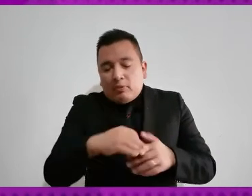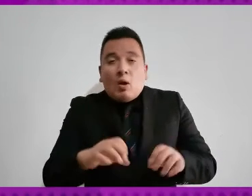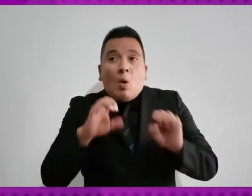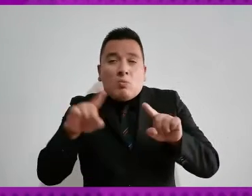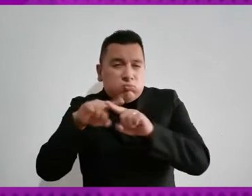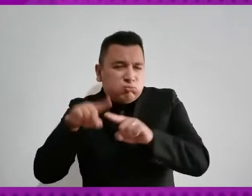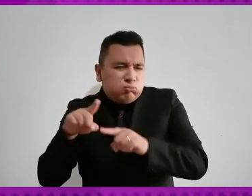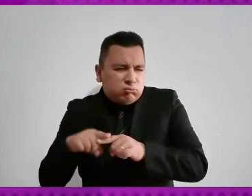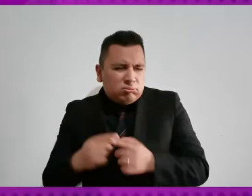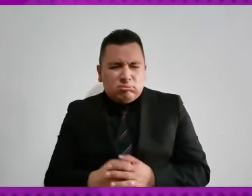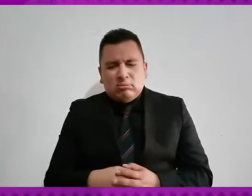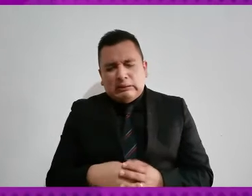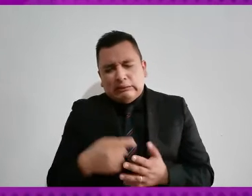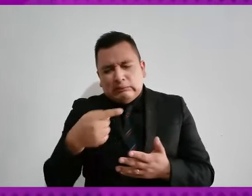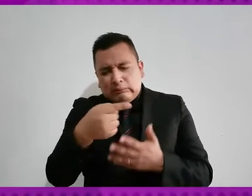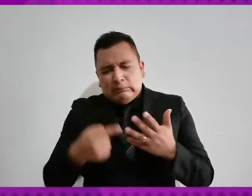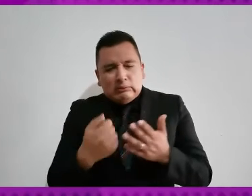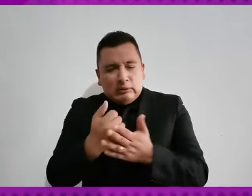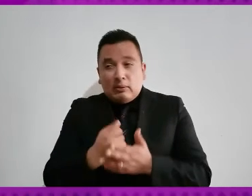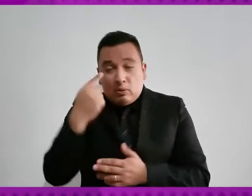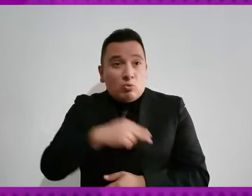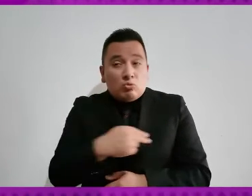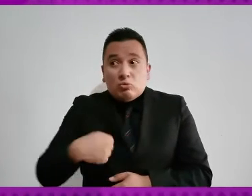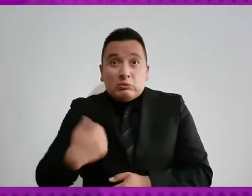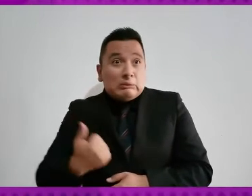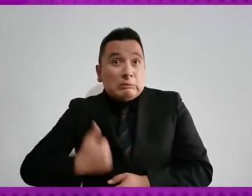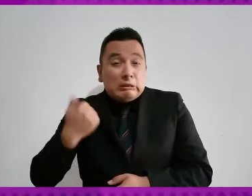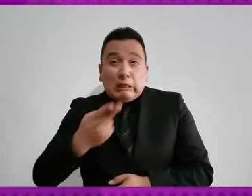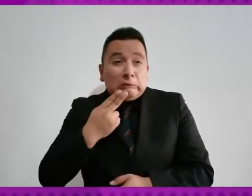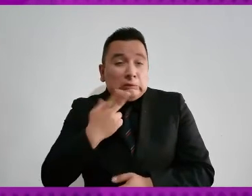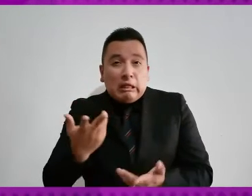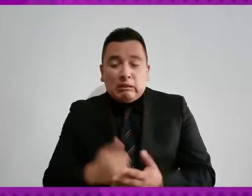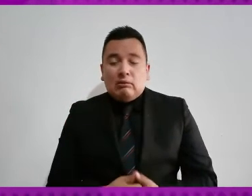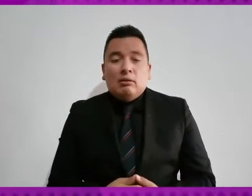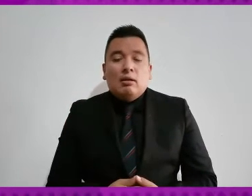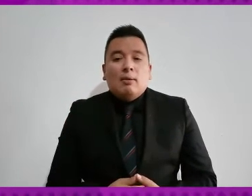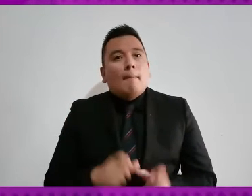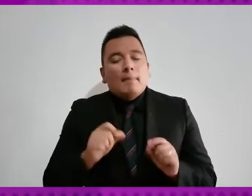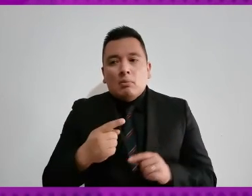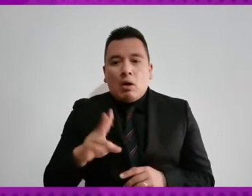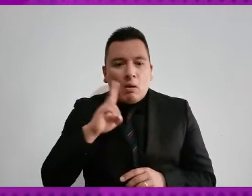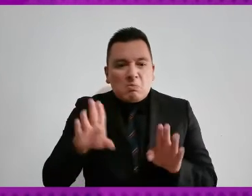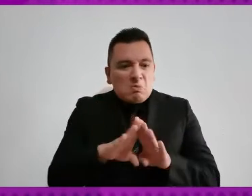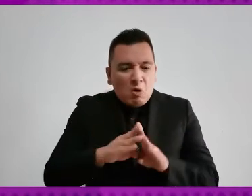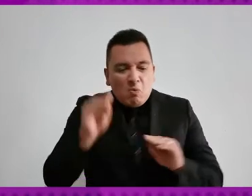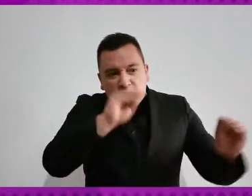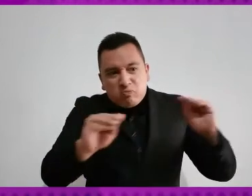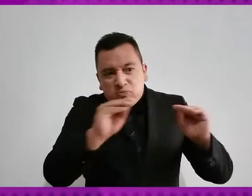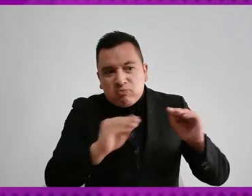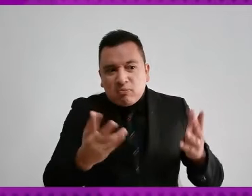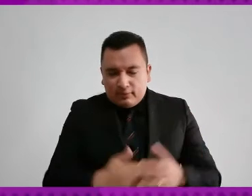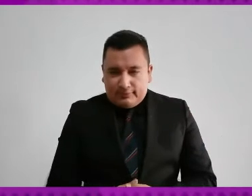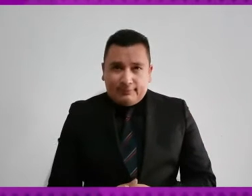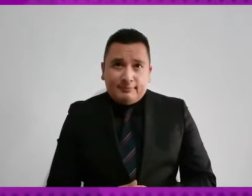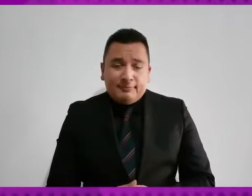hacer más eficiente el uso de los recursos y la logística para poder instalar las 162,000